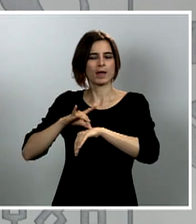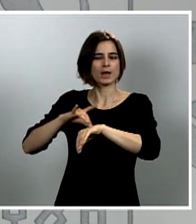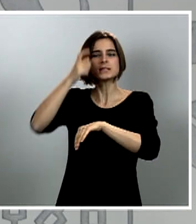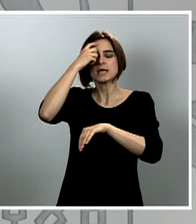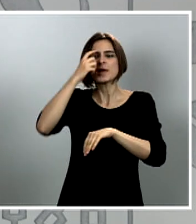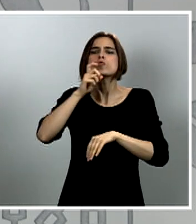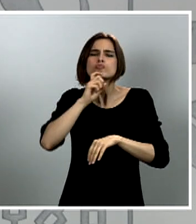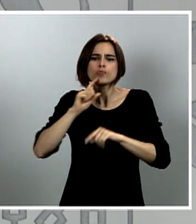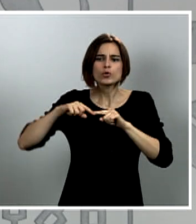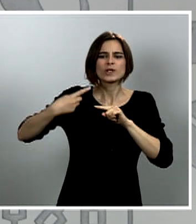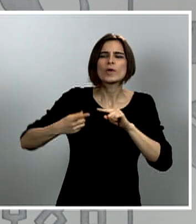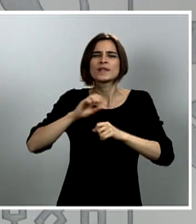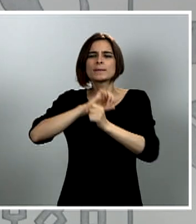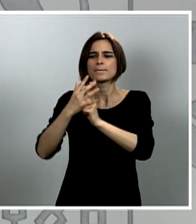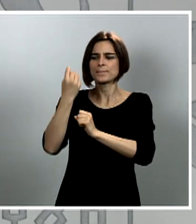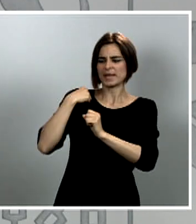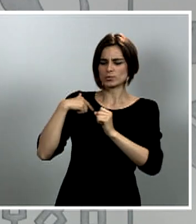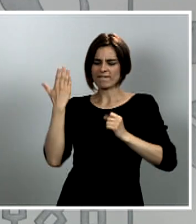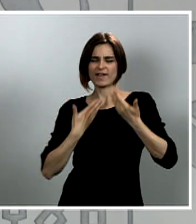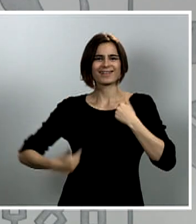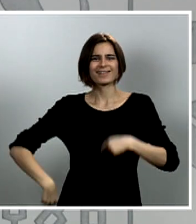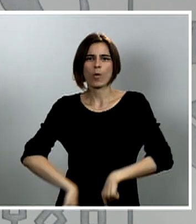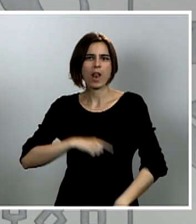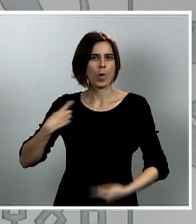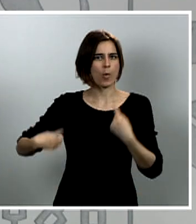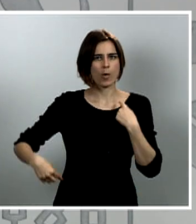cuadros clínicos quizás más amplios de lo que habitualmente estamos